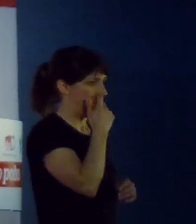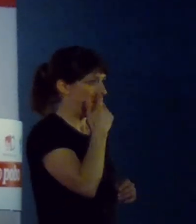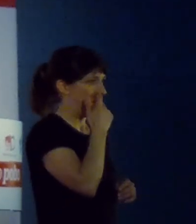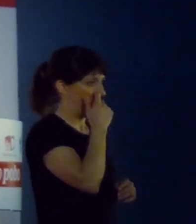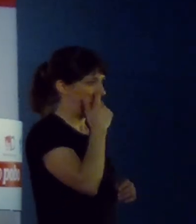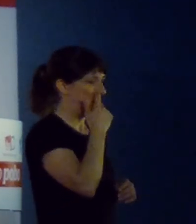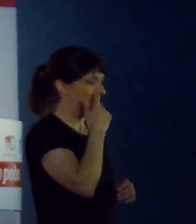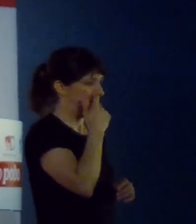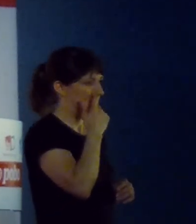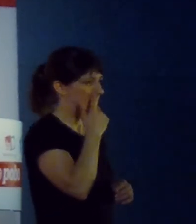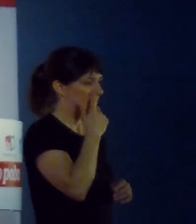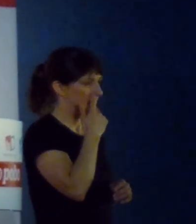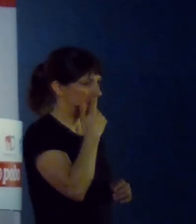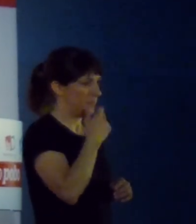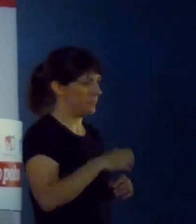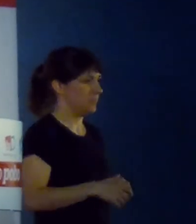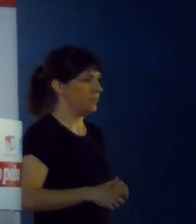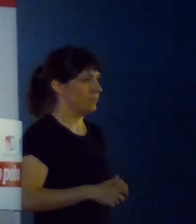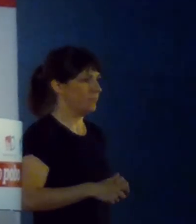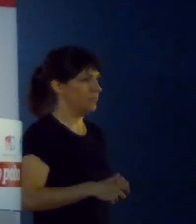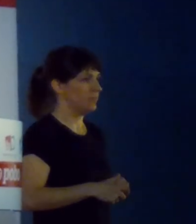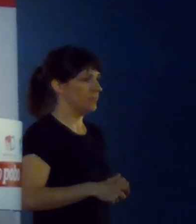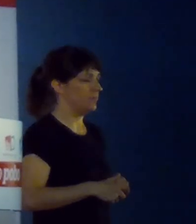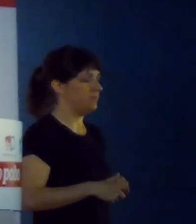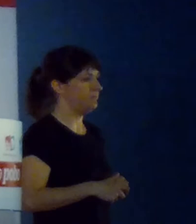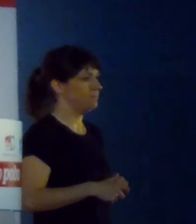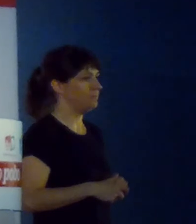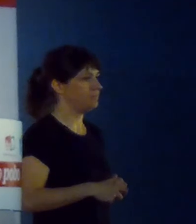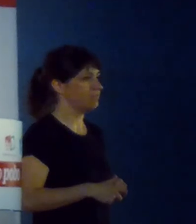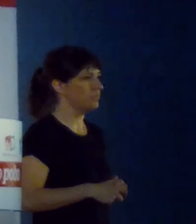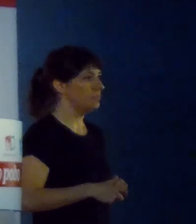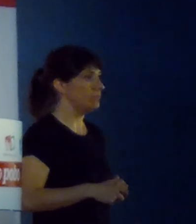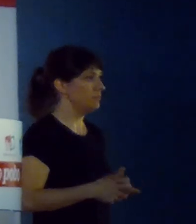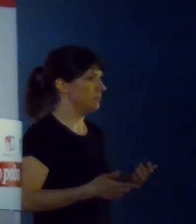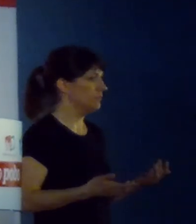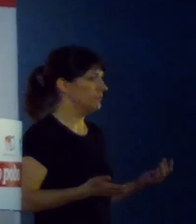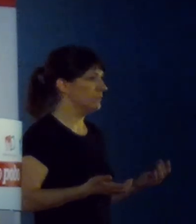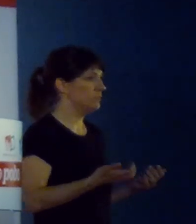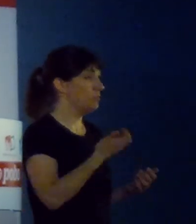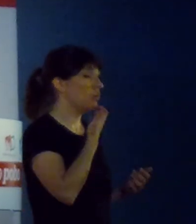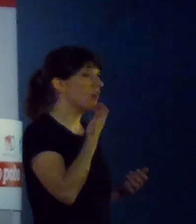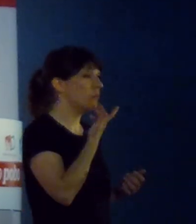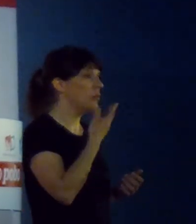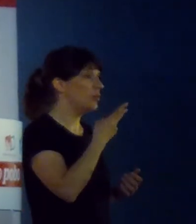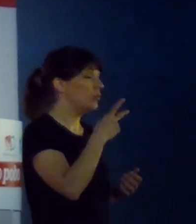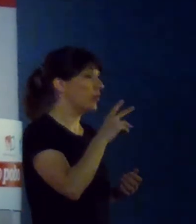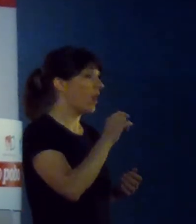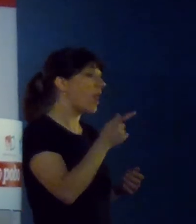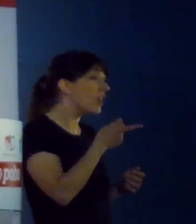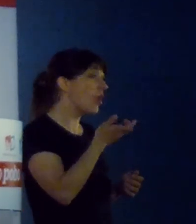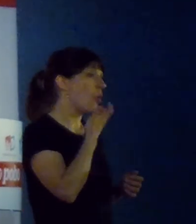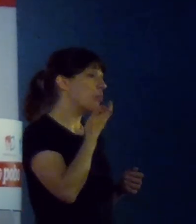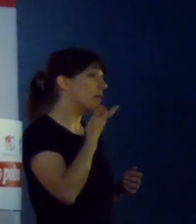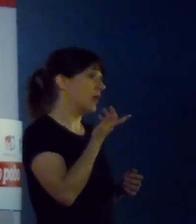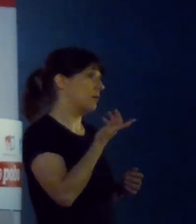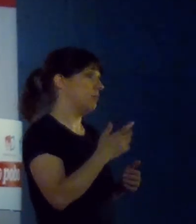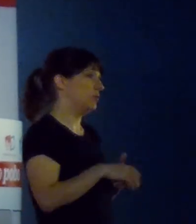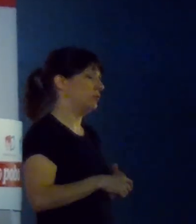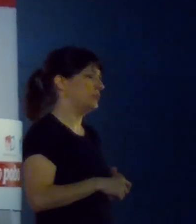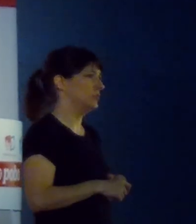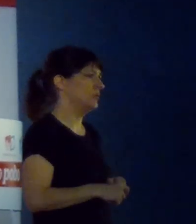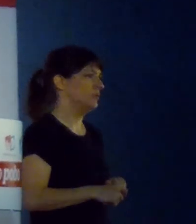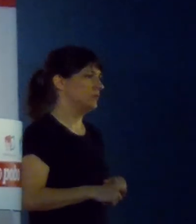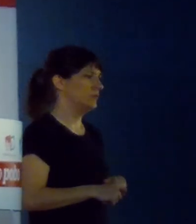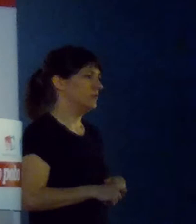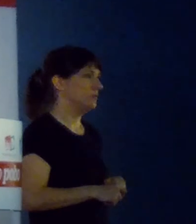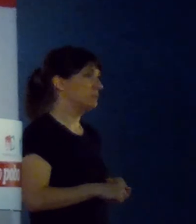de novo deseño que mergulle naturalmente como en Ucrania, ou como a Caixerina Merkel,